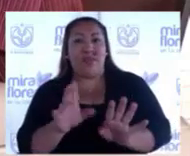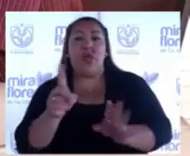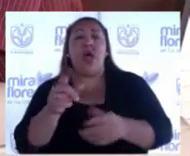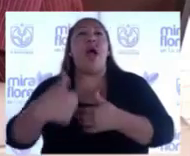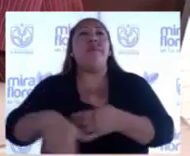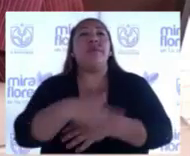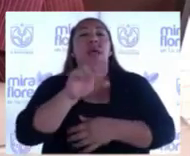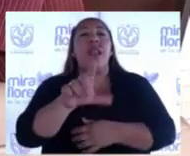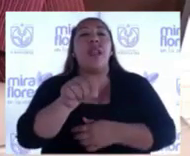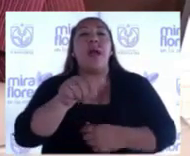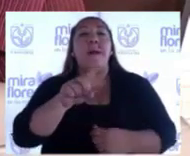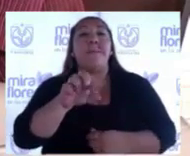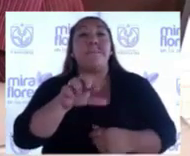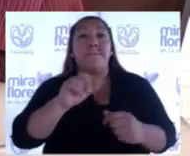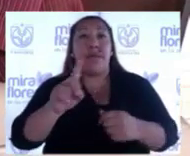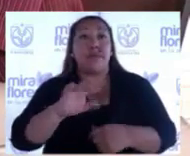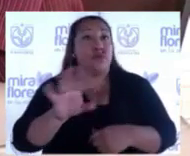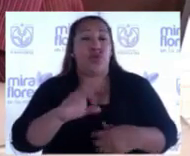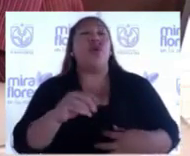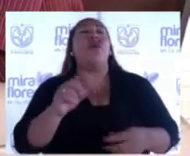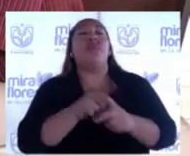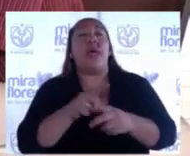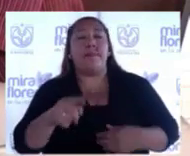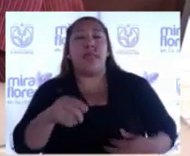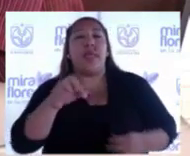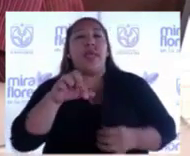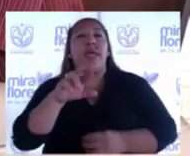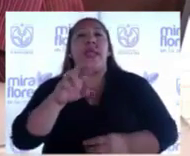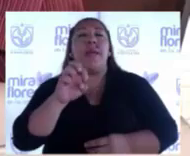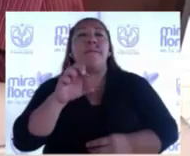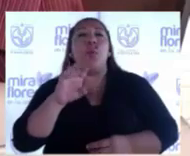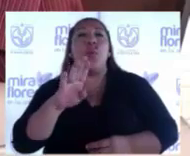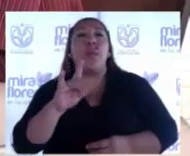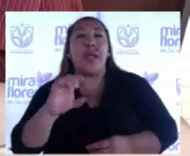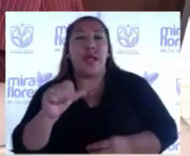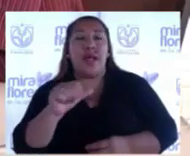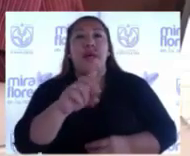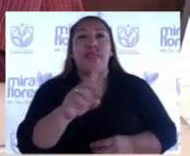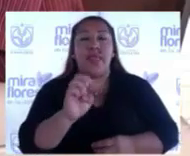en la Avenida La Paz y también en República de Panamá frente a, o